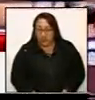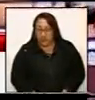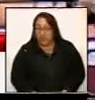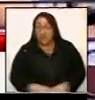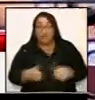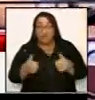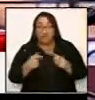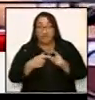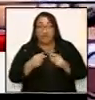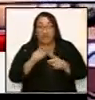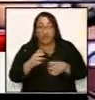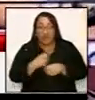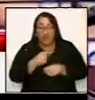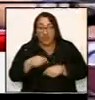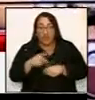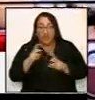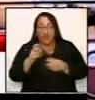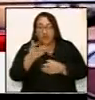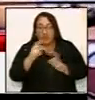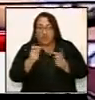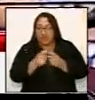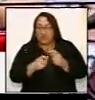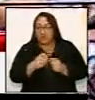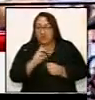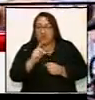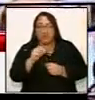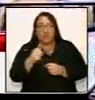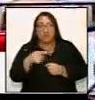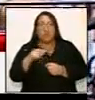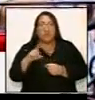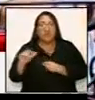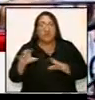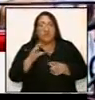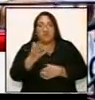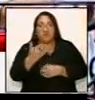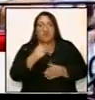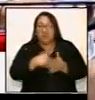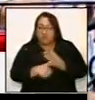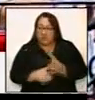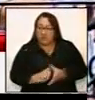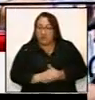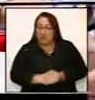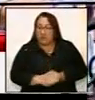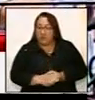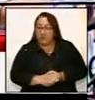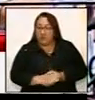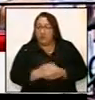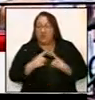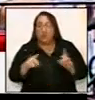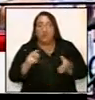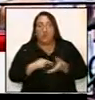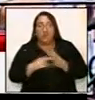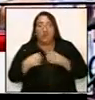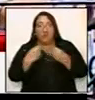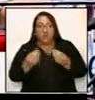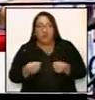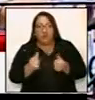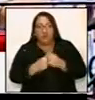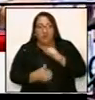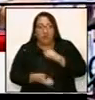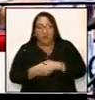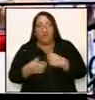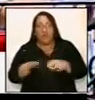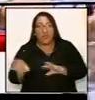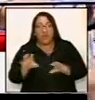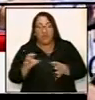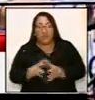Perfecto. Entonces, para considerar el pedido del congresista del Águila, vamos a hacer la solicitud al respecto, distintamente de que obviamente este tratado ya